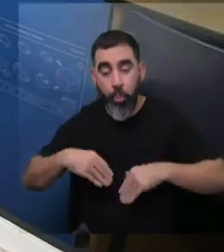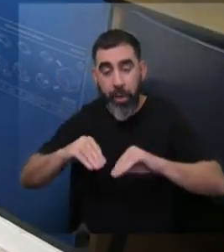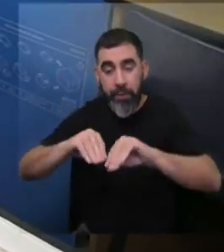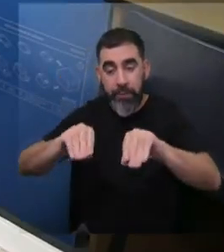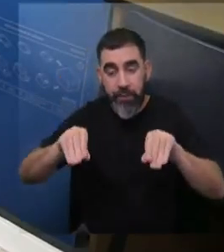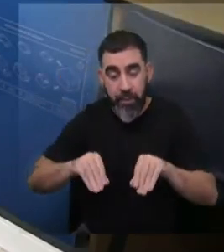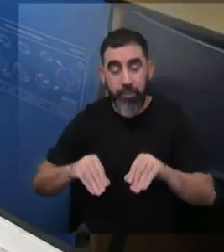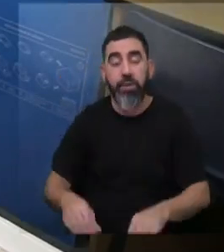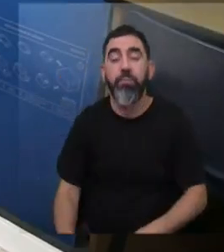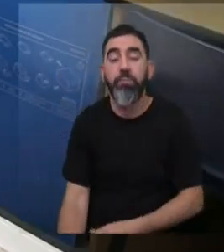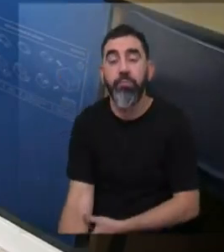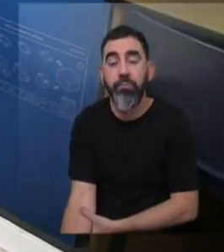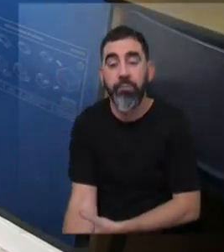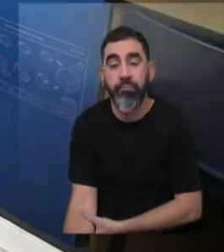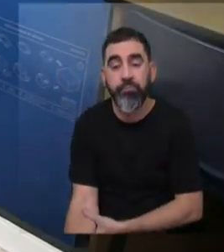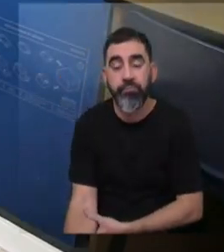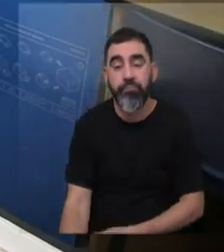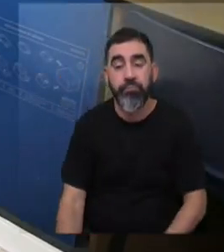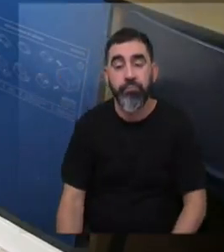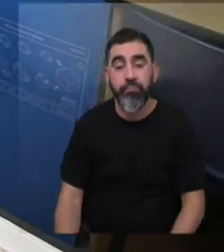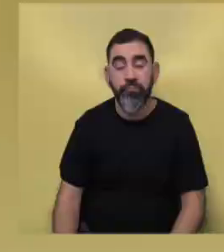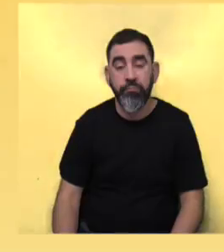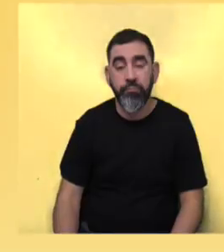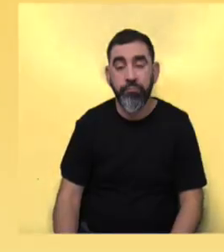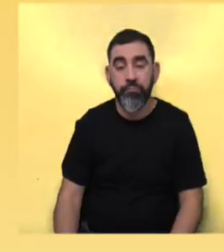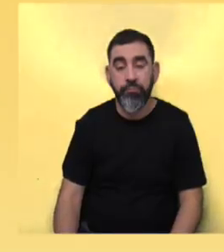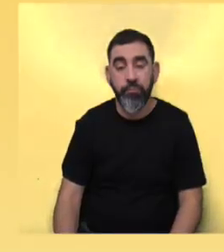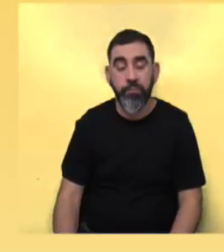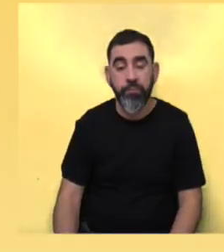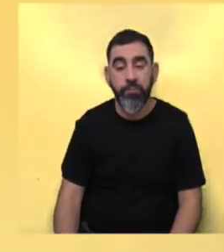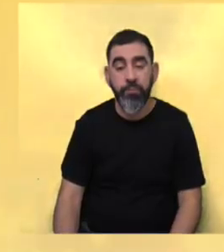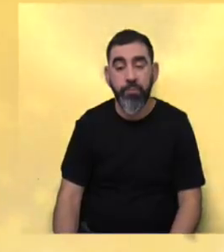y los artefactos en general también se los pintaba con este ocre.